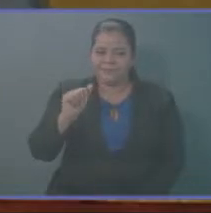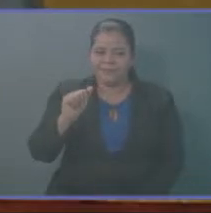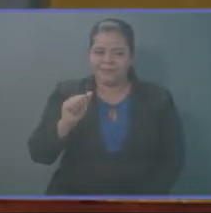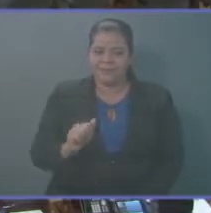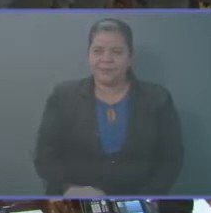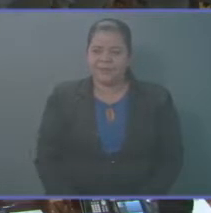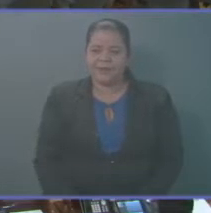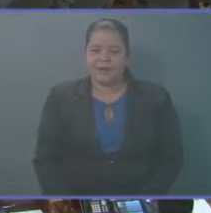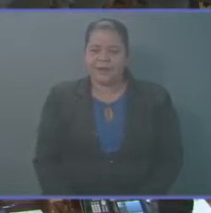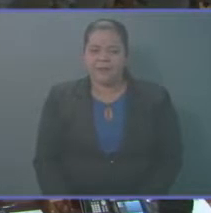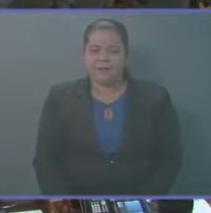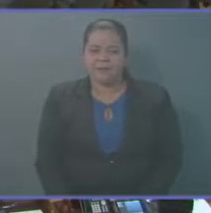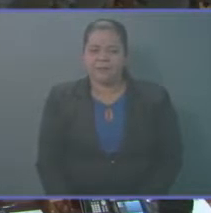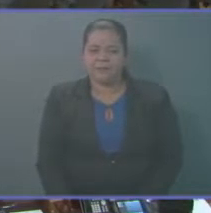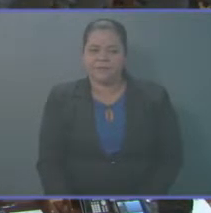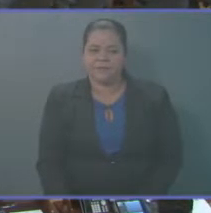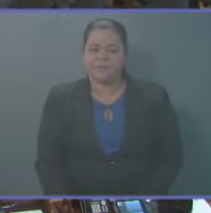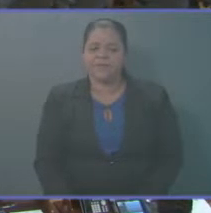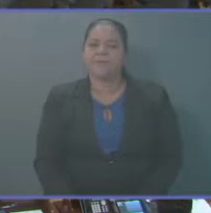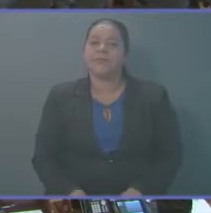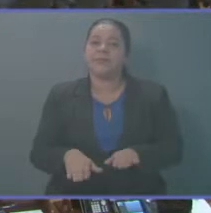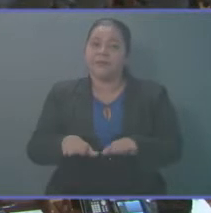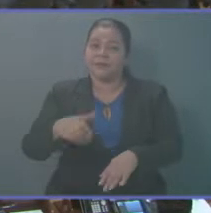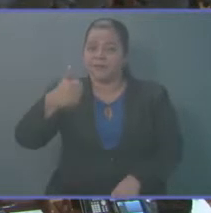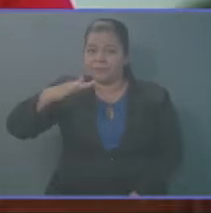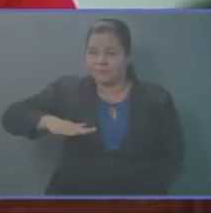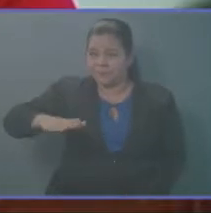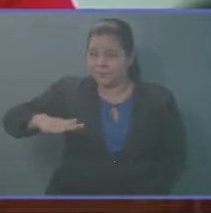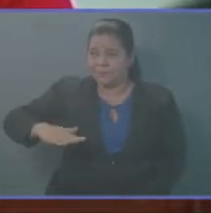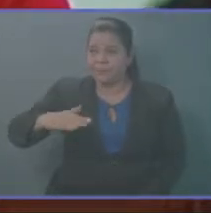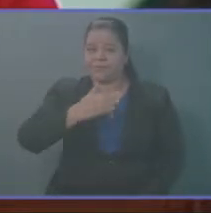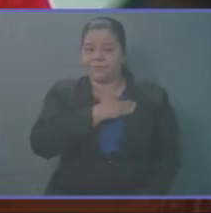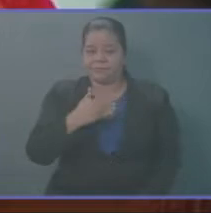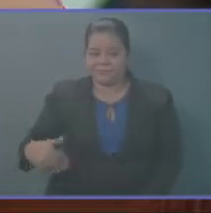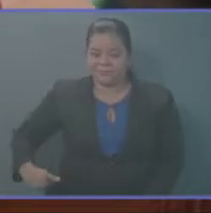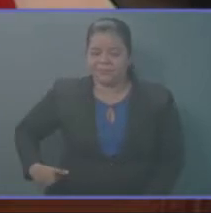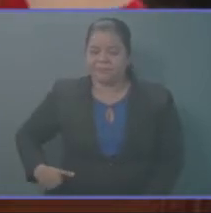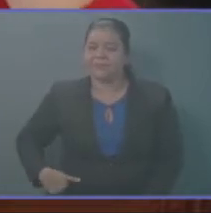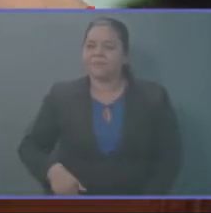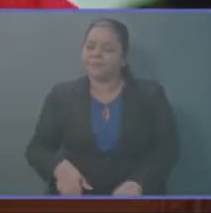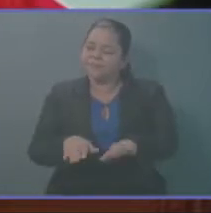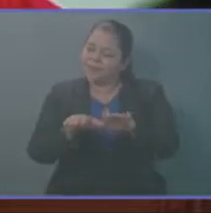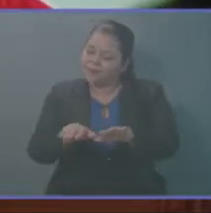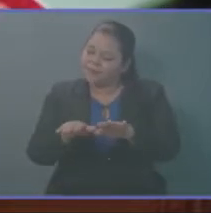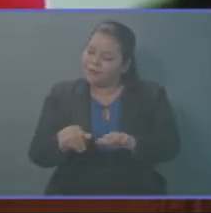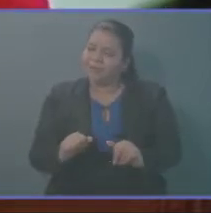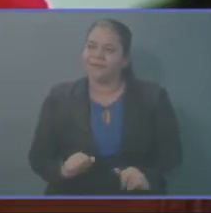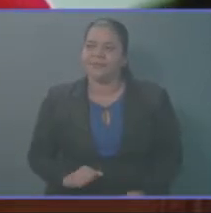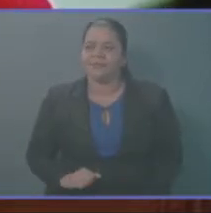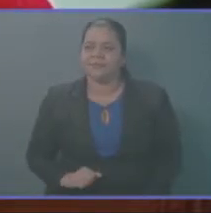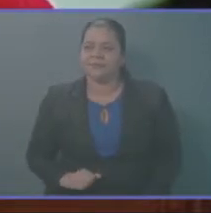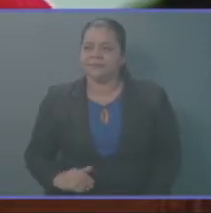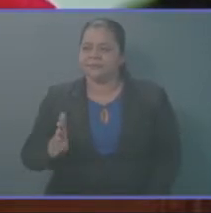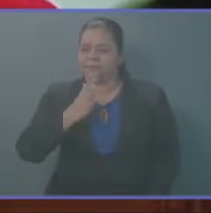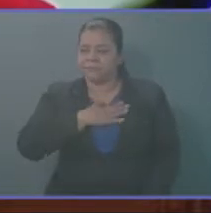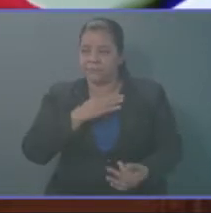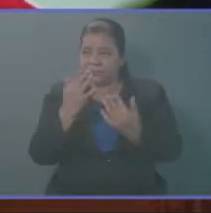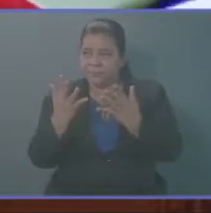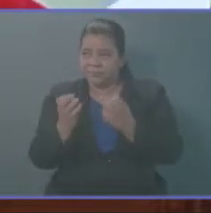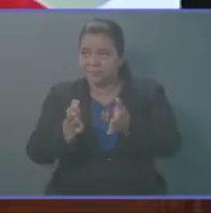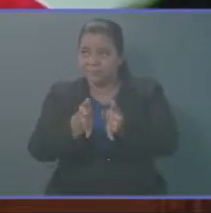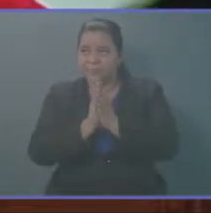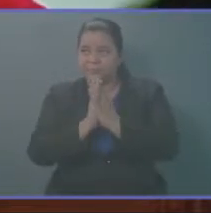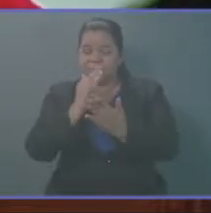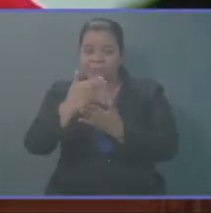Patres. Buenas tardes, presidente. Gracias por el uso de la palabra. Quiero